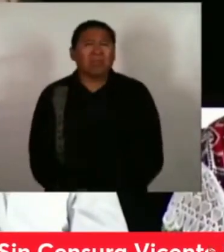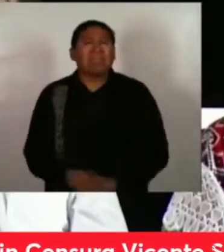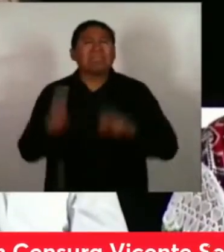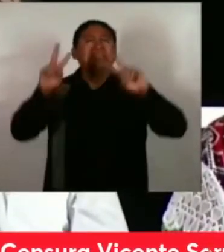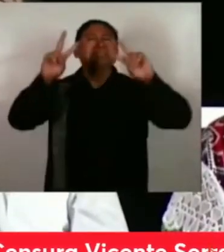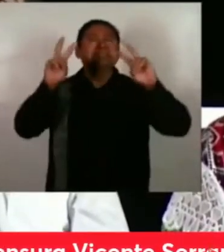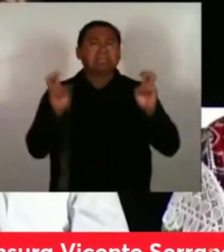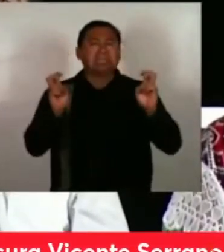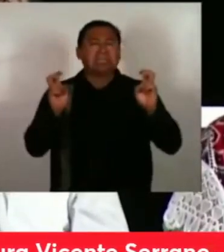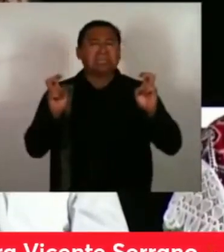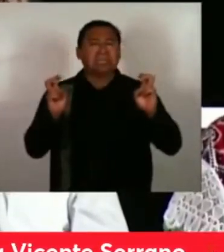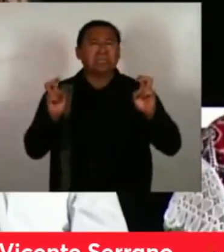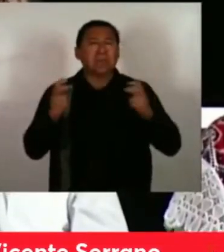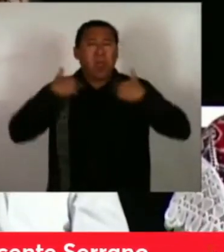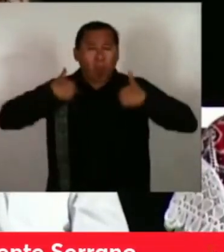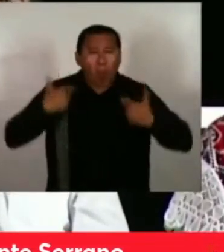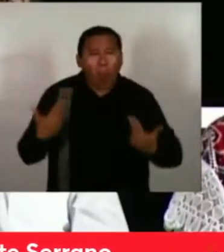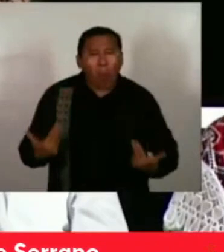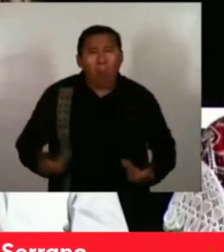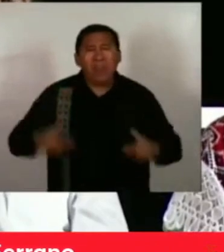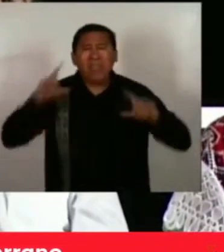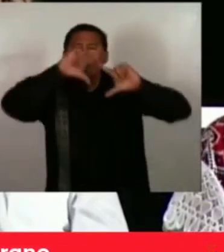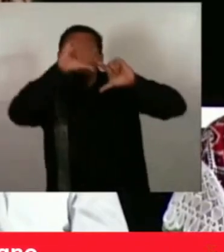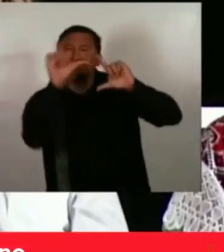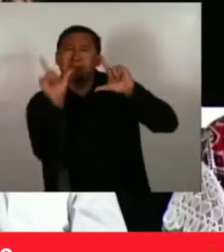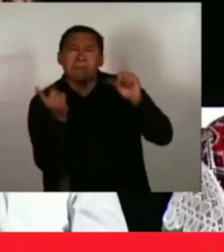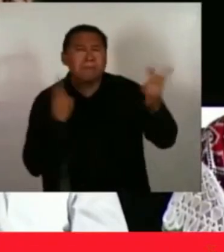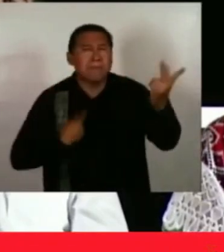llamó el humanismo mexicano.